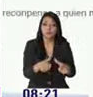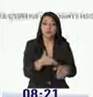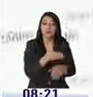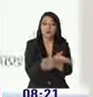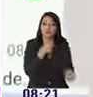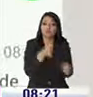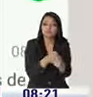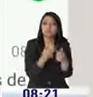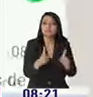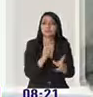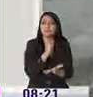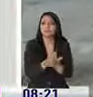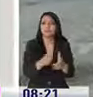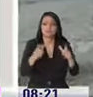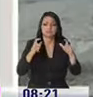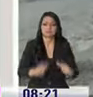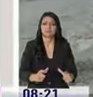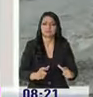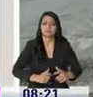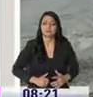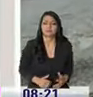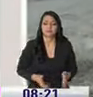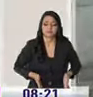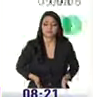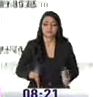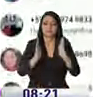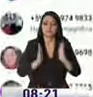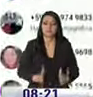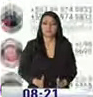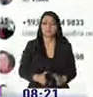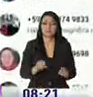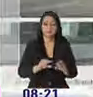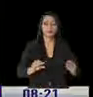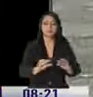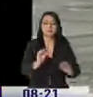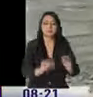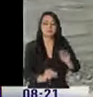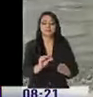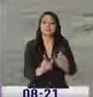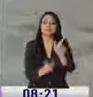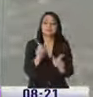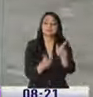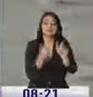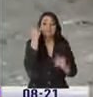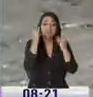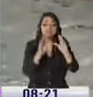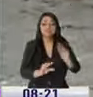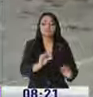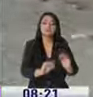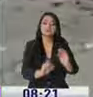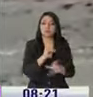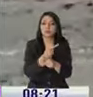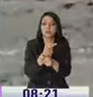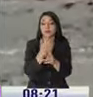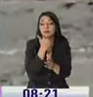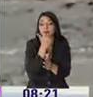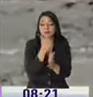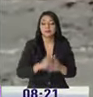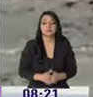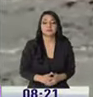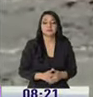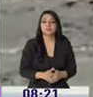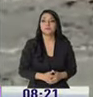es que es un... el tamaño, le pusieron unas tablitas. No lo quisieron, tablitas, ahí está. Para que la gente la se